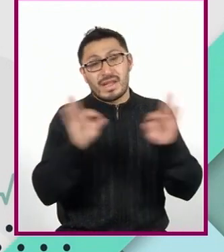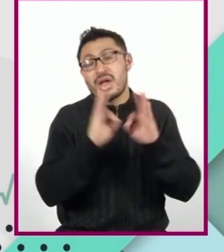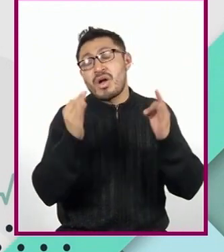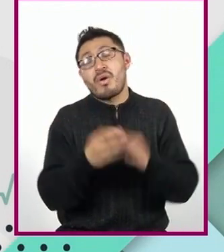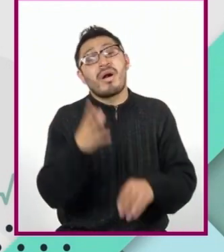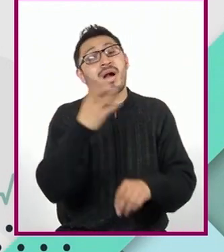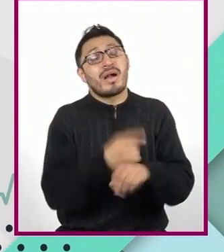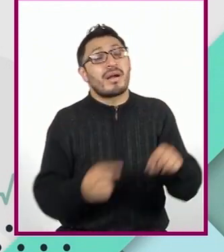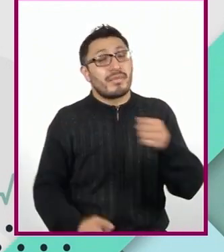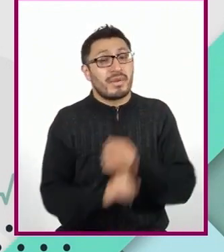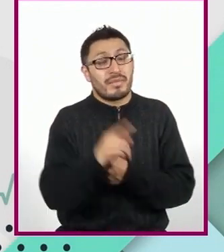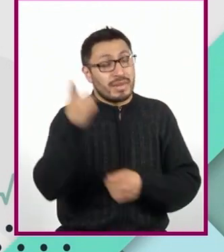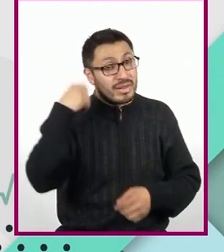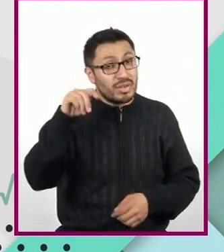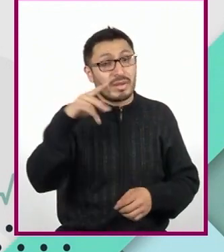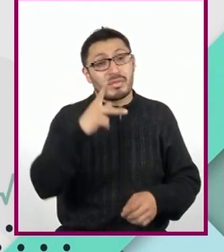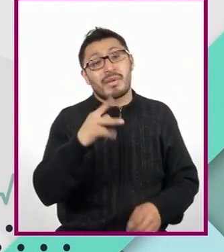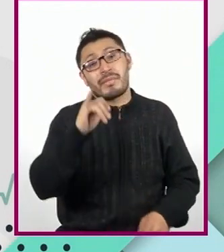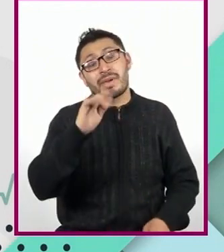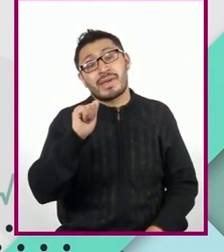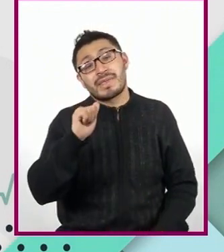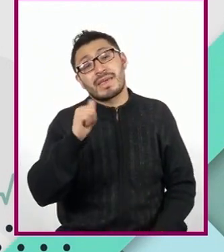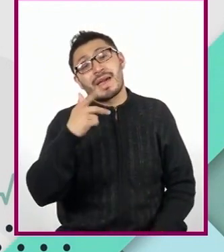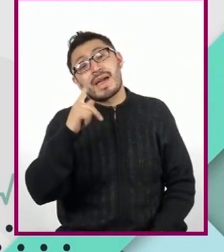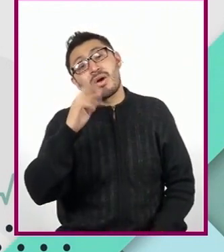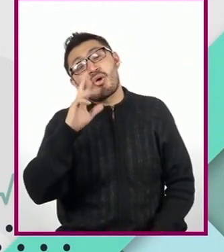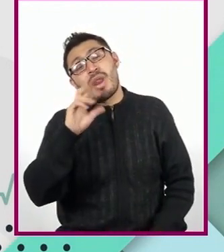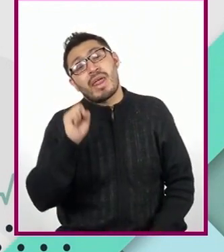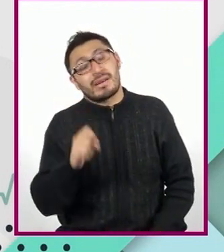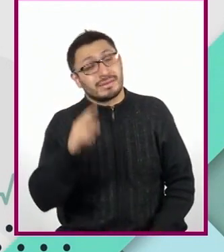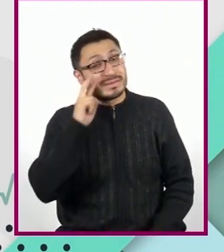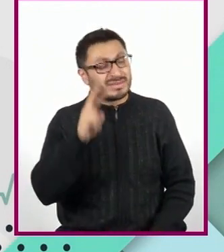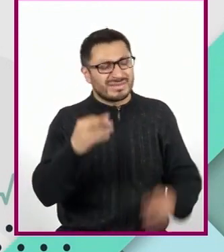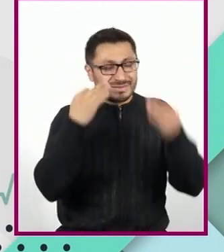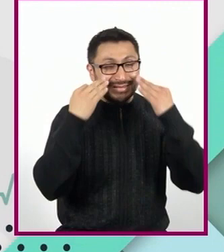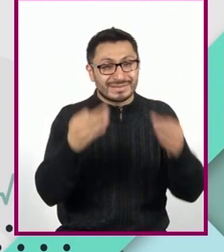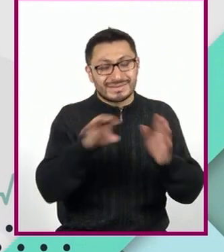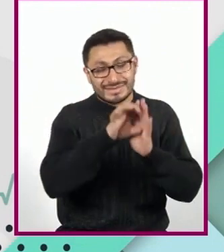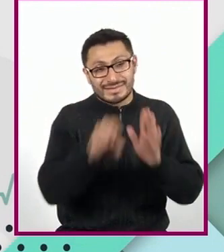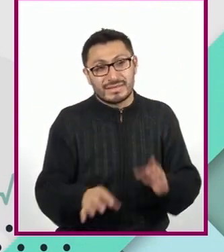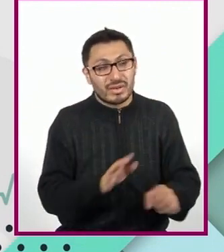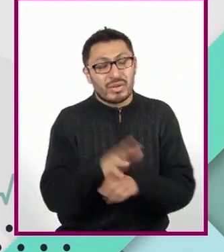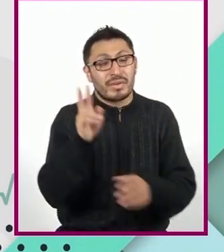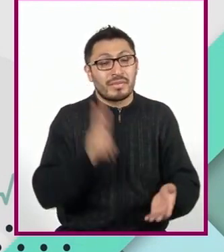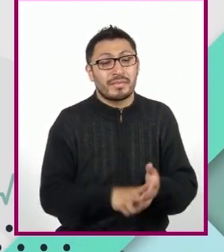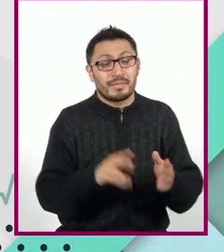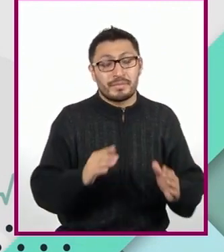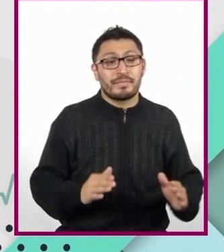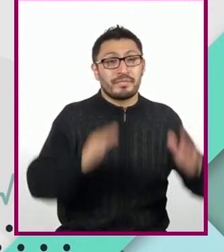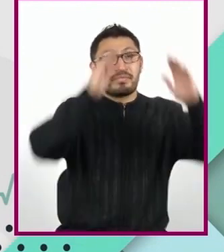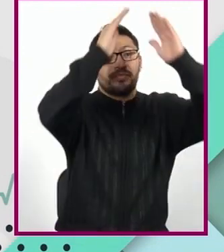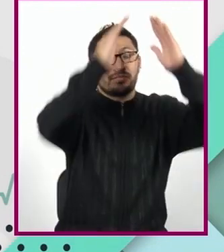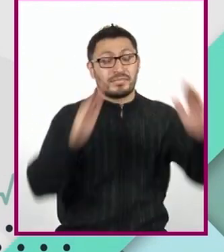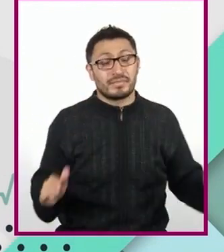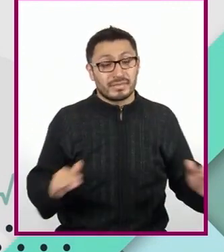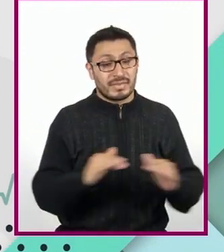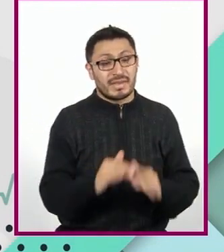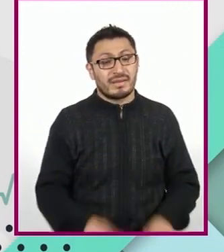resuelve un problema mediante el teorema de Pitágoras. Veamos un ejemplo. ¿Cuál es el valor de la altura del siguiente triángulo